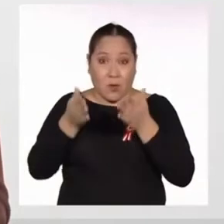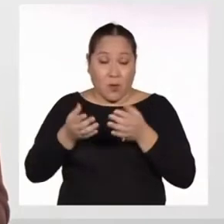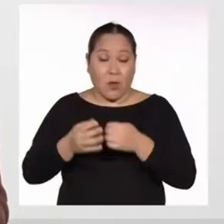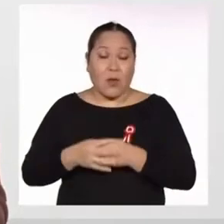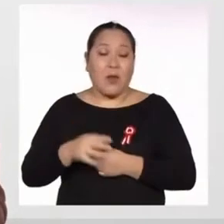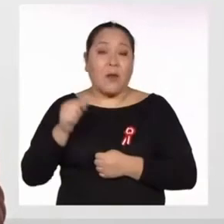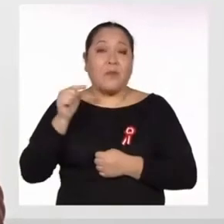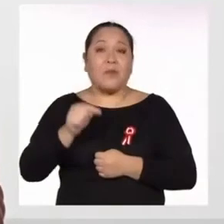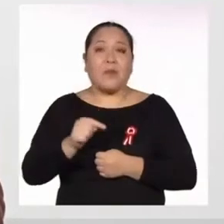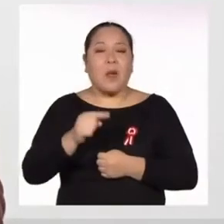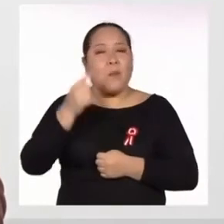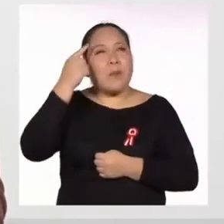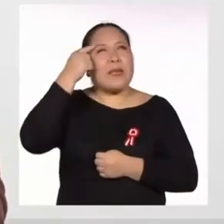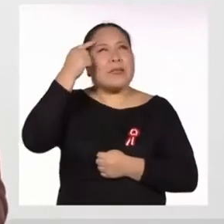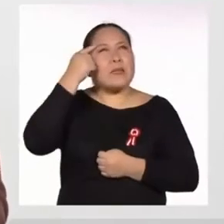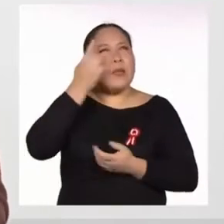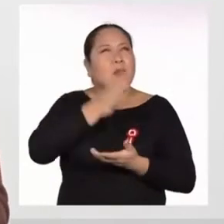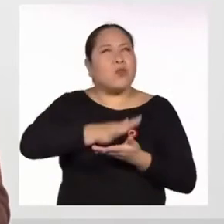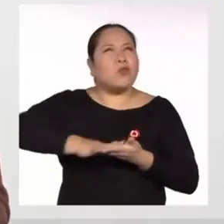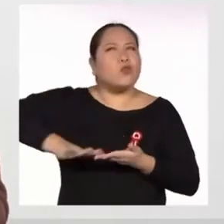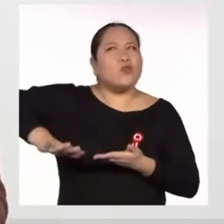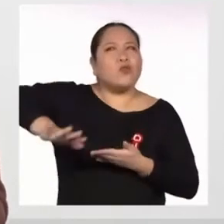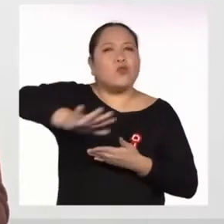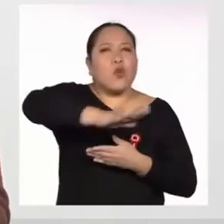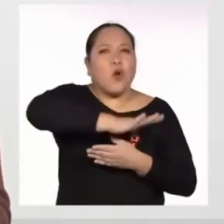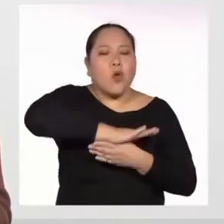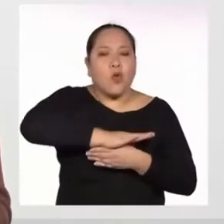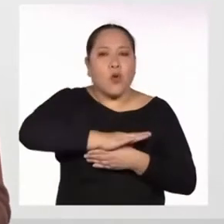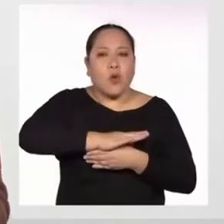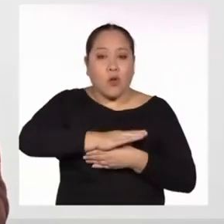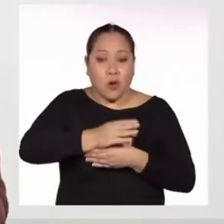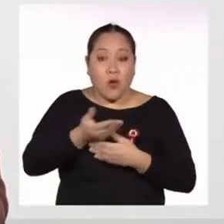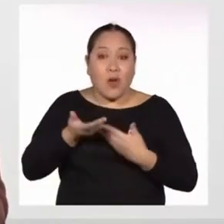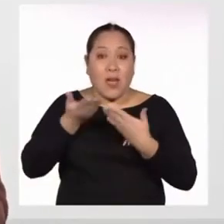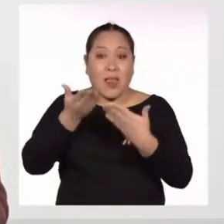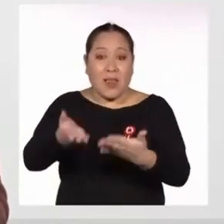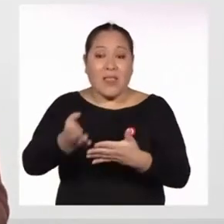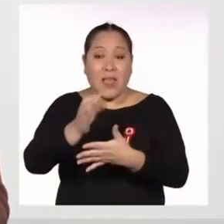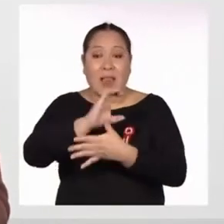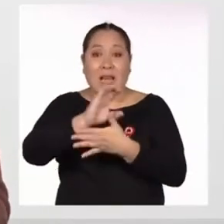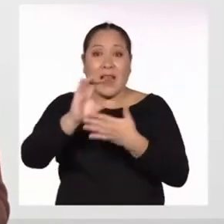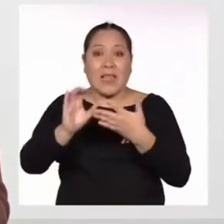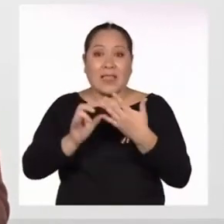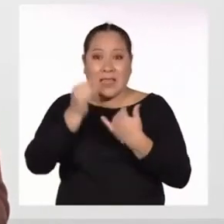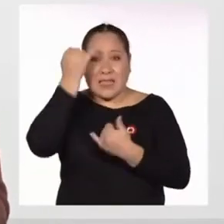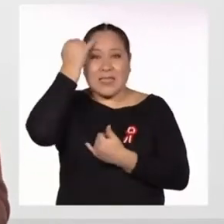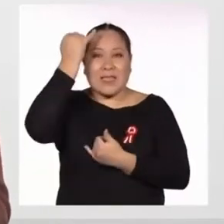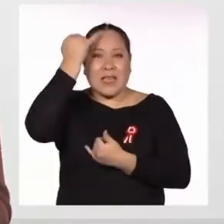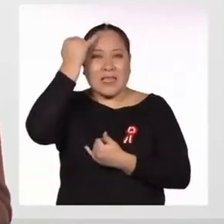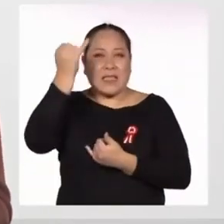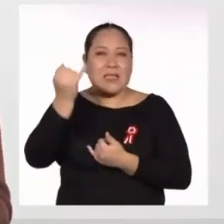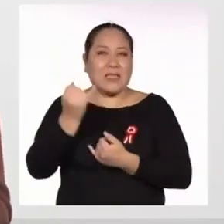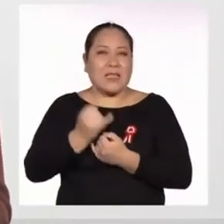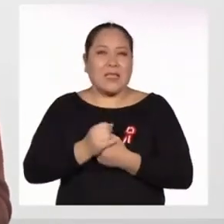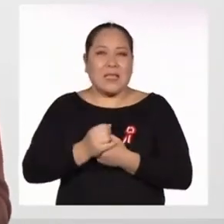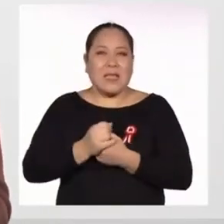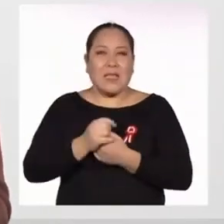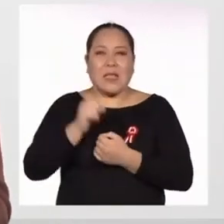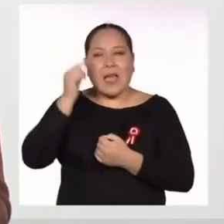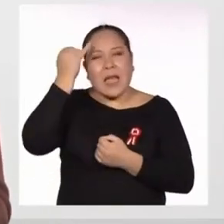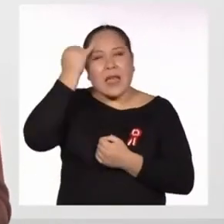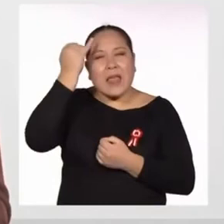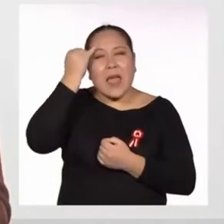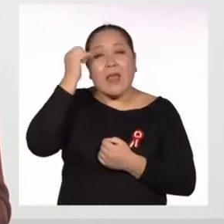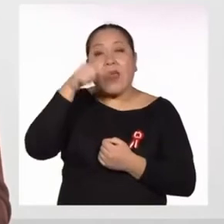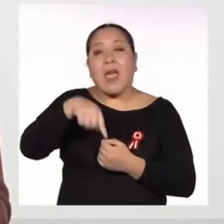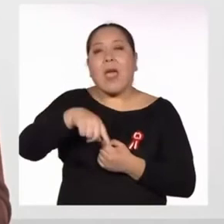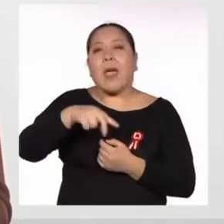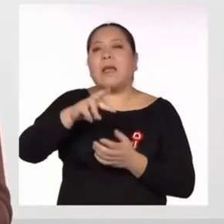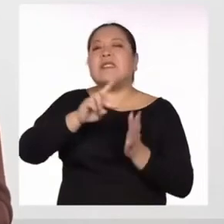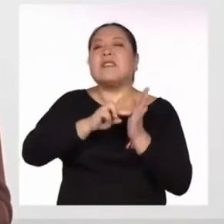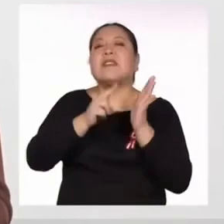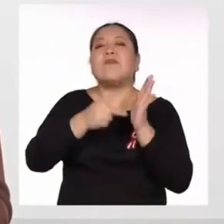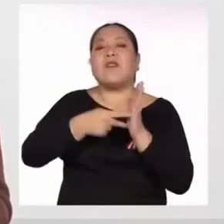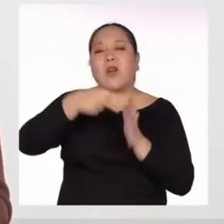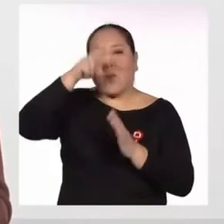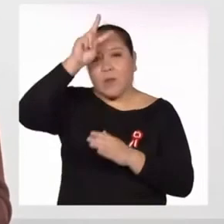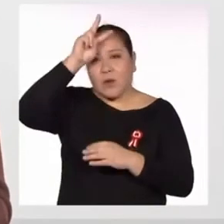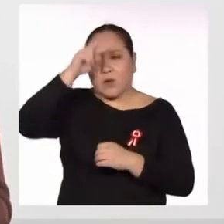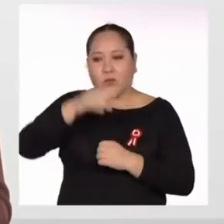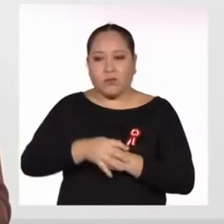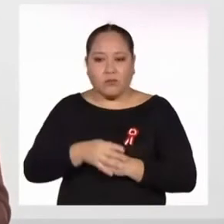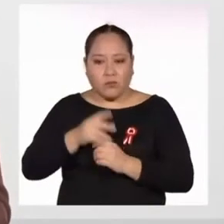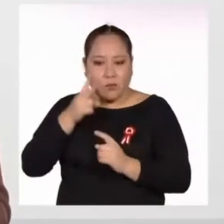pensar en todo aquello que caracteriza nuestra idea de perú y como toda idea es más